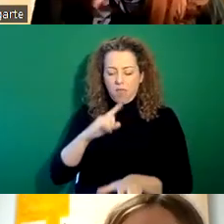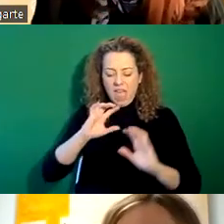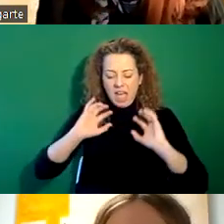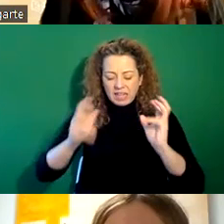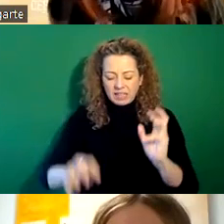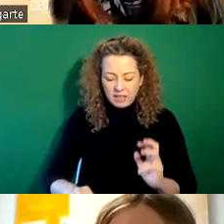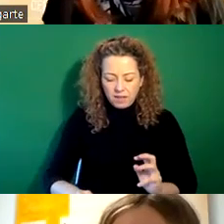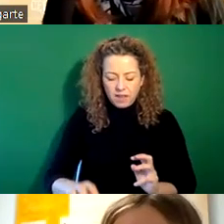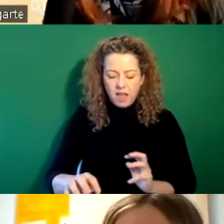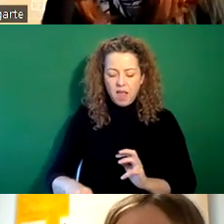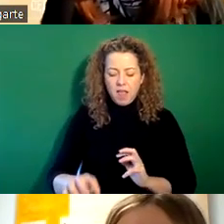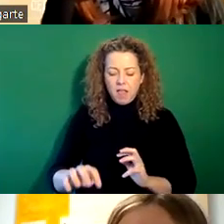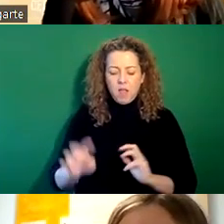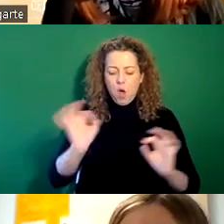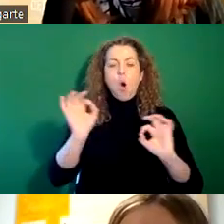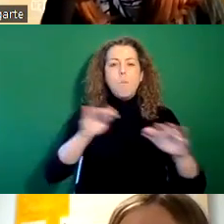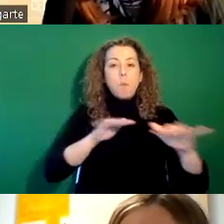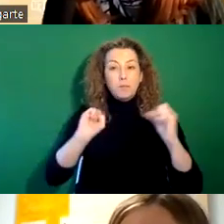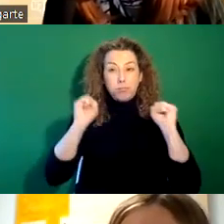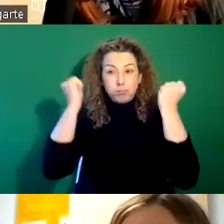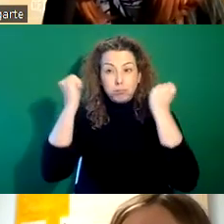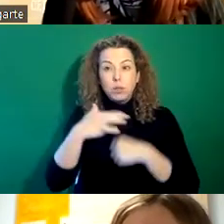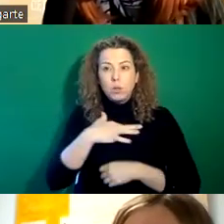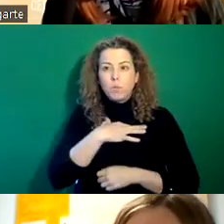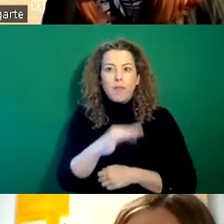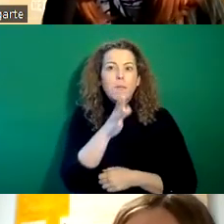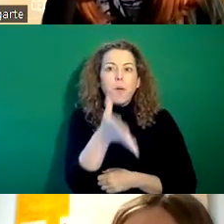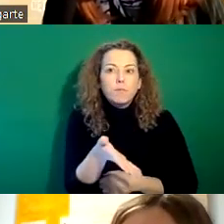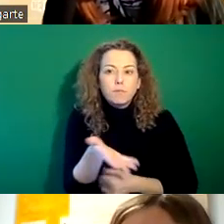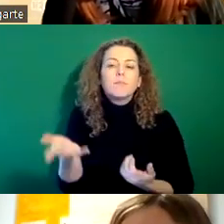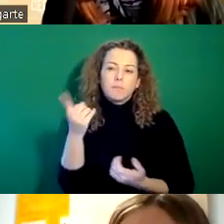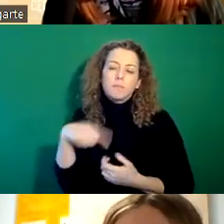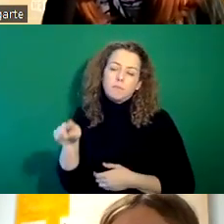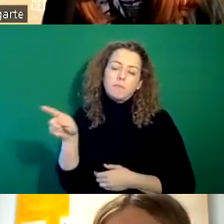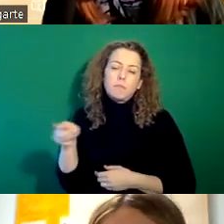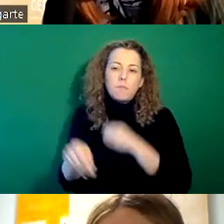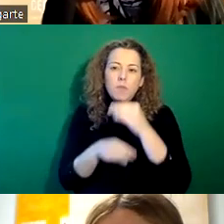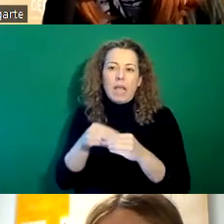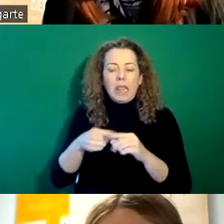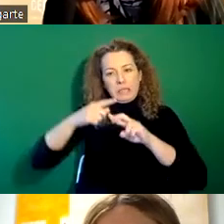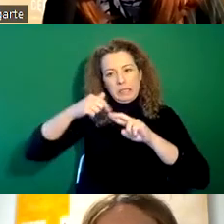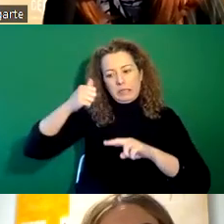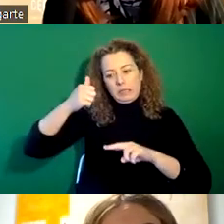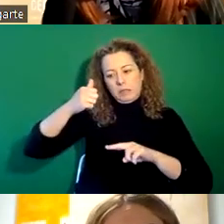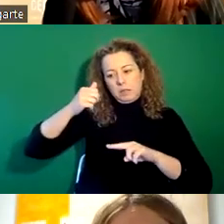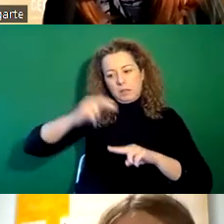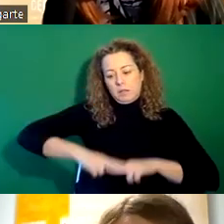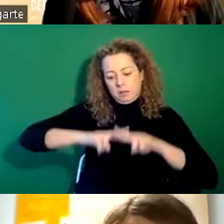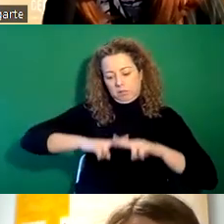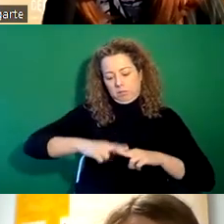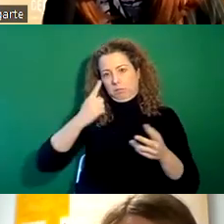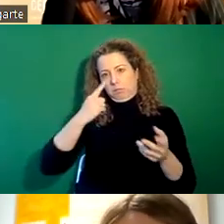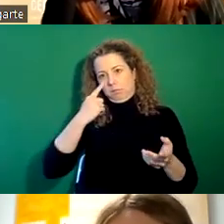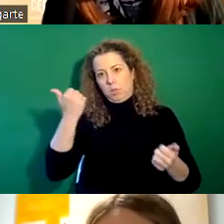agresividades o esos momentos de agitación, por qué podían ser, y eran ellos los que examinaban, generalmente hacían